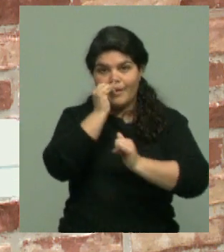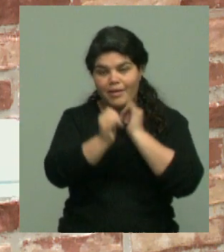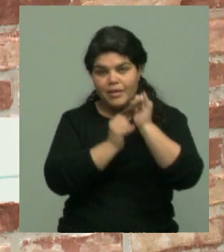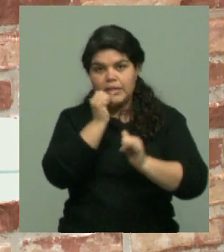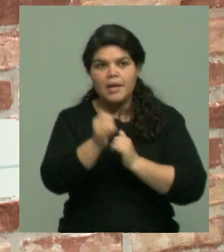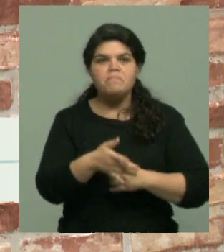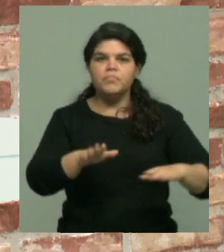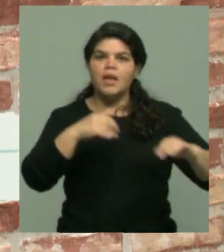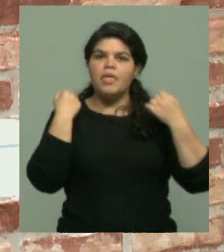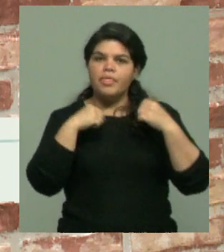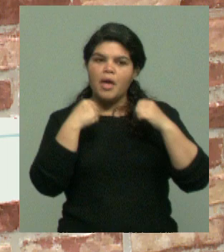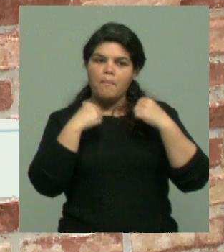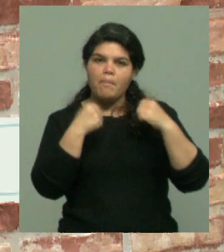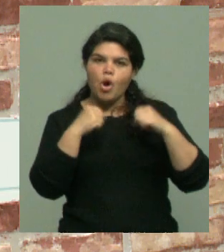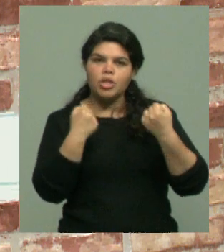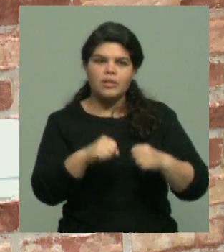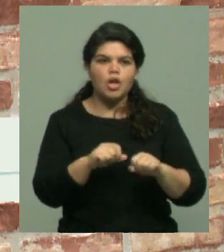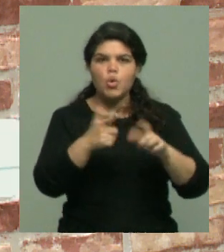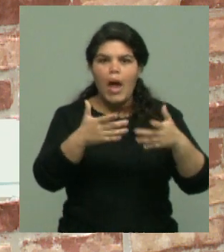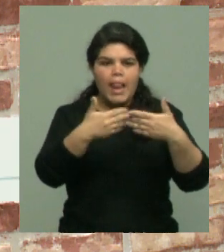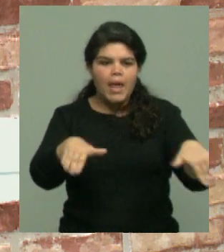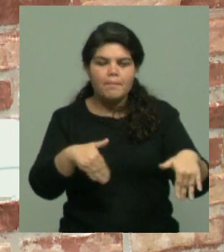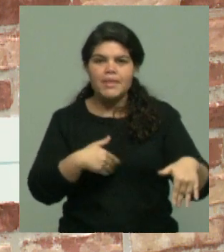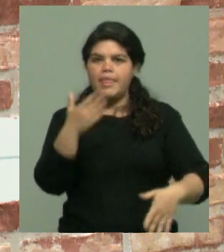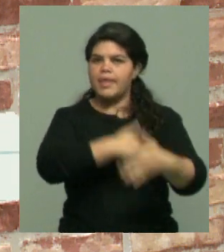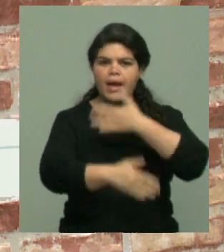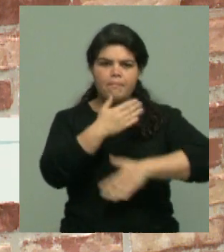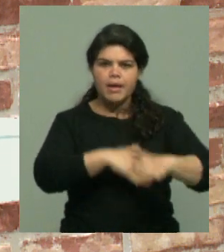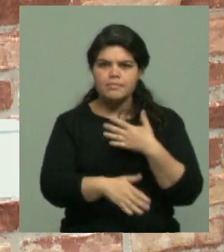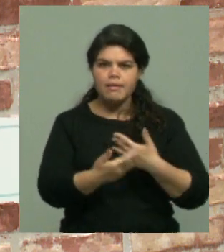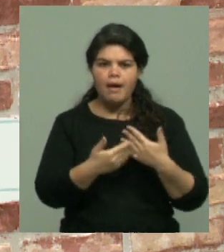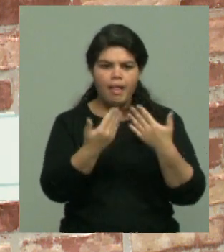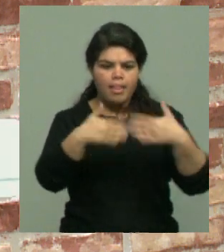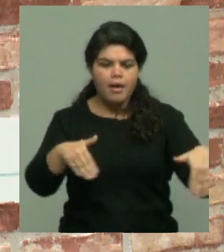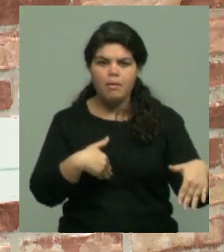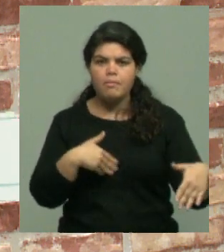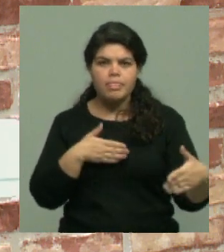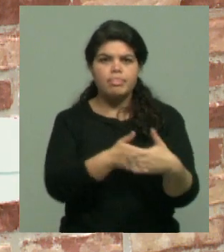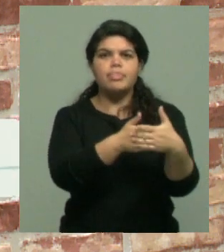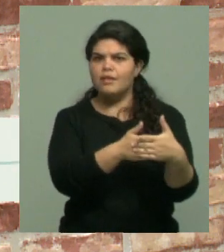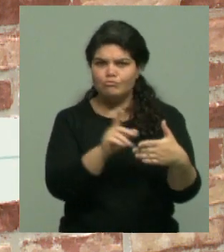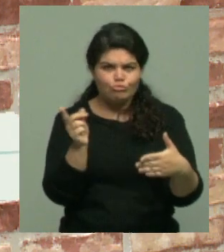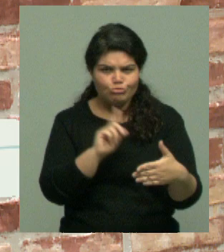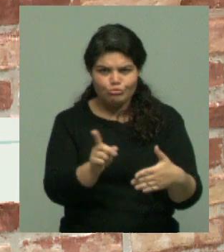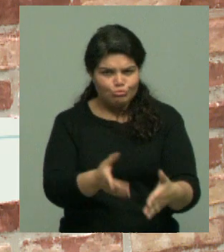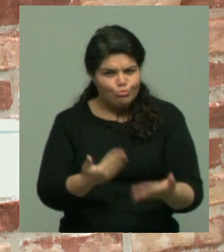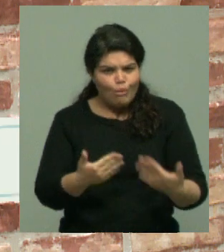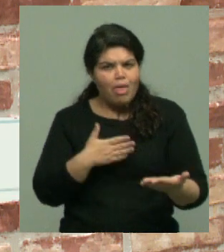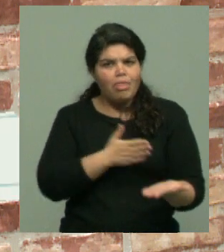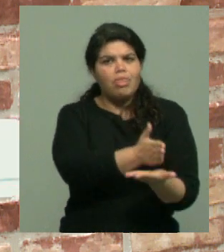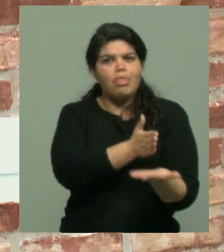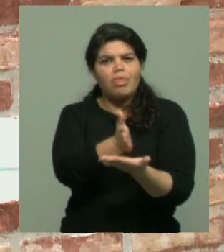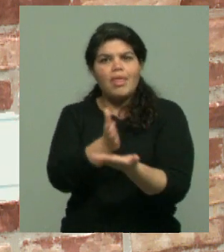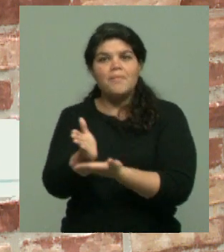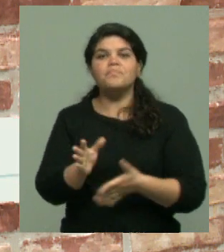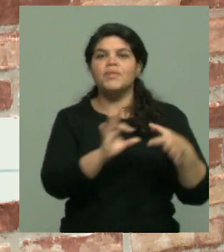que un deporte no es limitante, ¿no? Una discapacidad no es limitante para hacer un deporte, me parece que está bueno y creo que los Juegos Paralímpicos de alguna